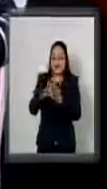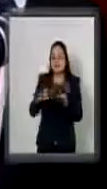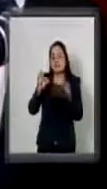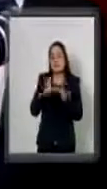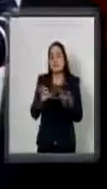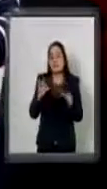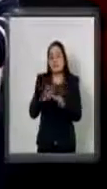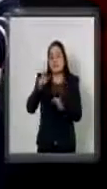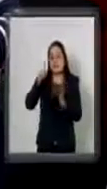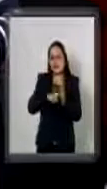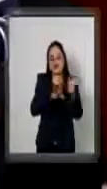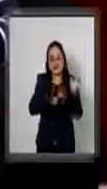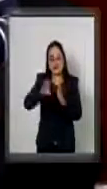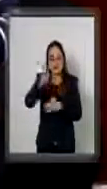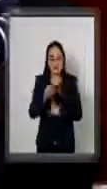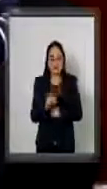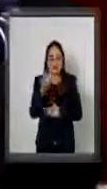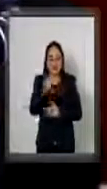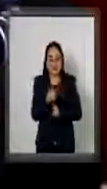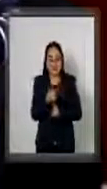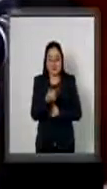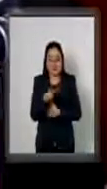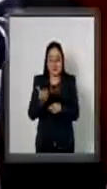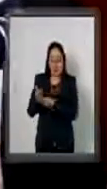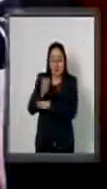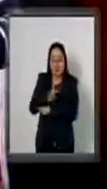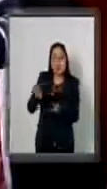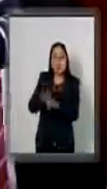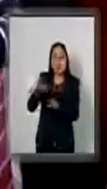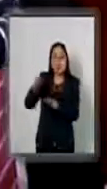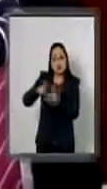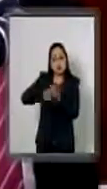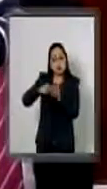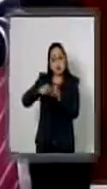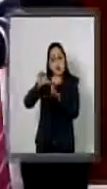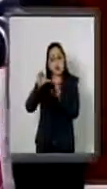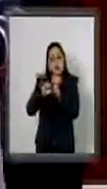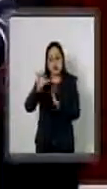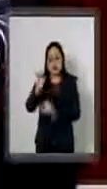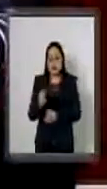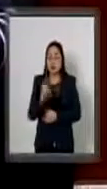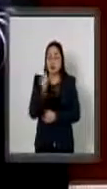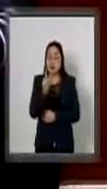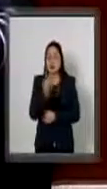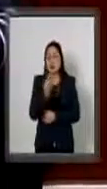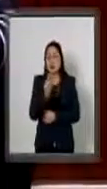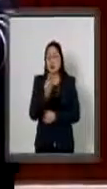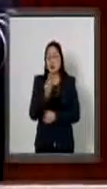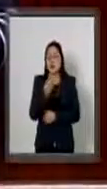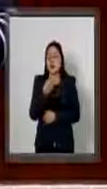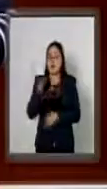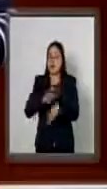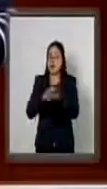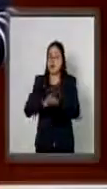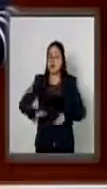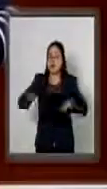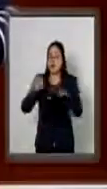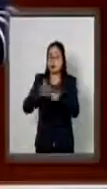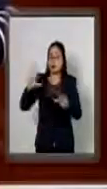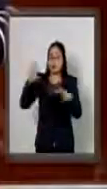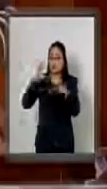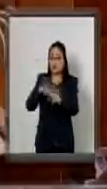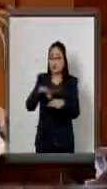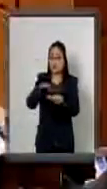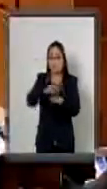1/1996, se determinó previo a la modificación del artículo 21 y especialmente a la